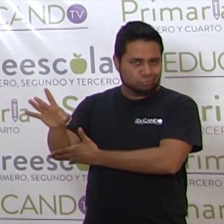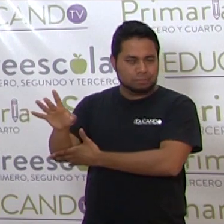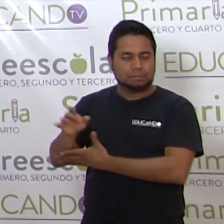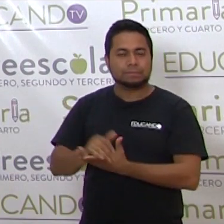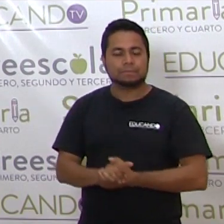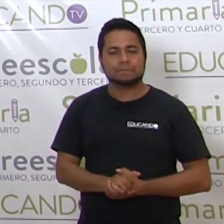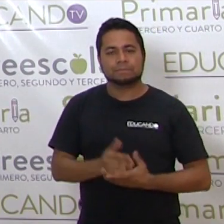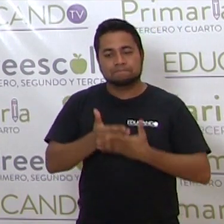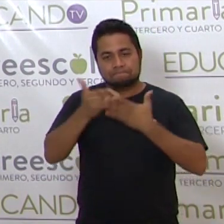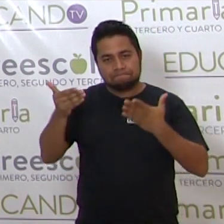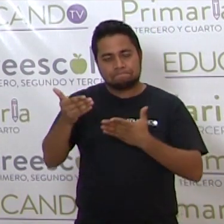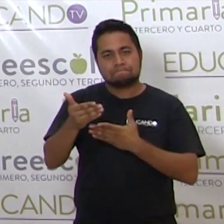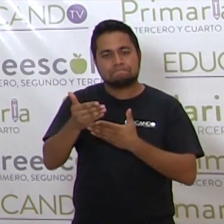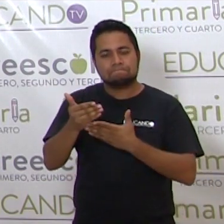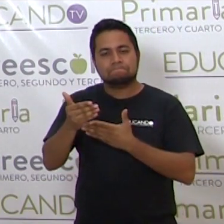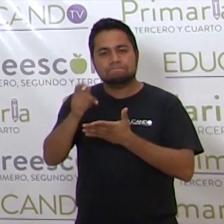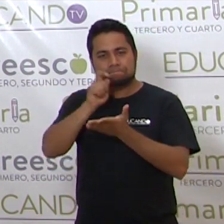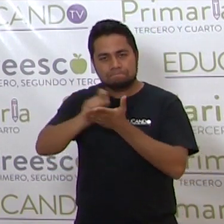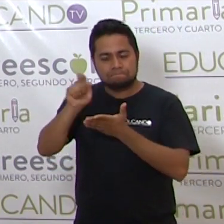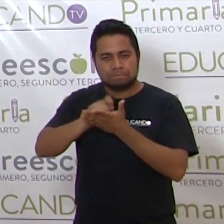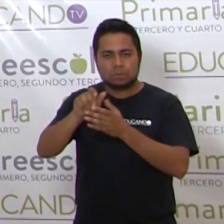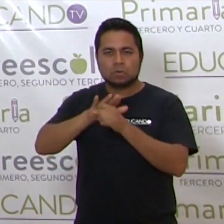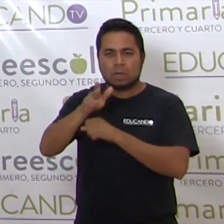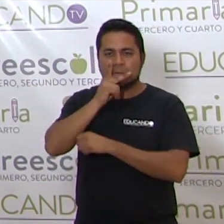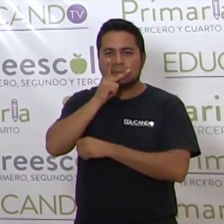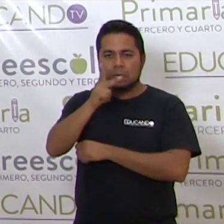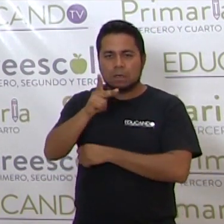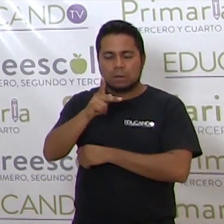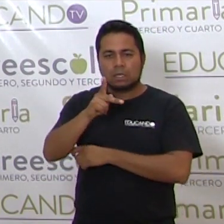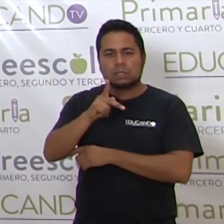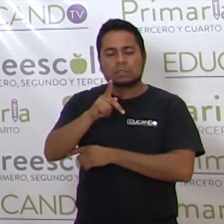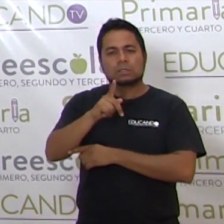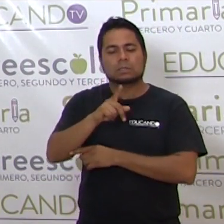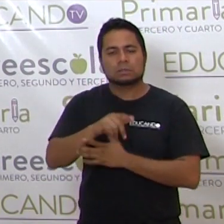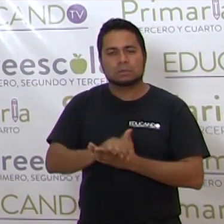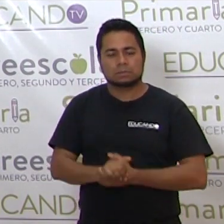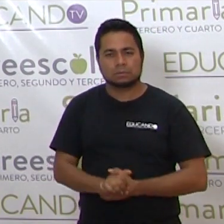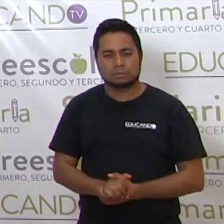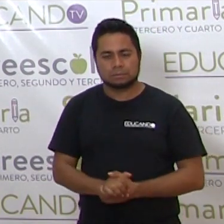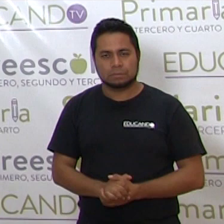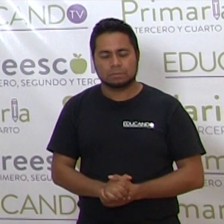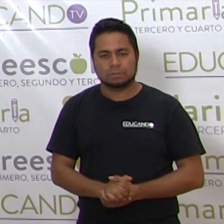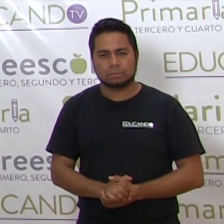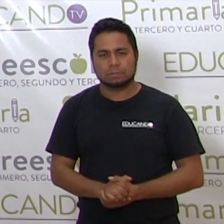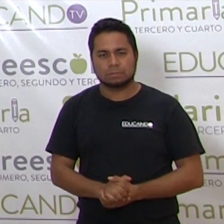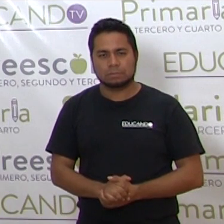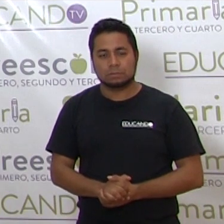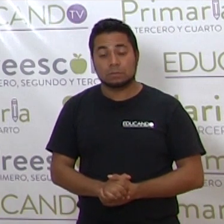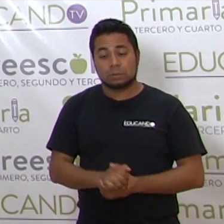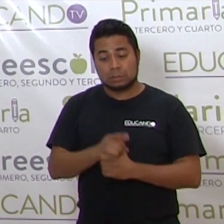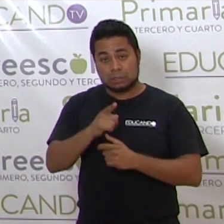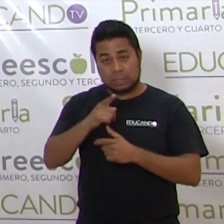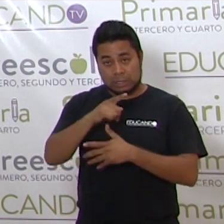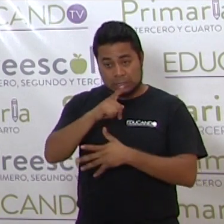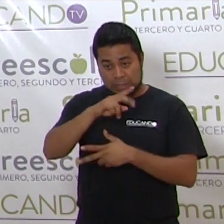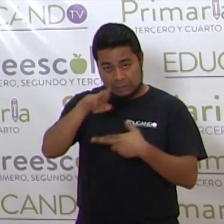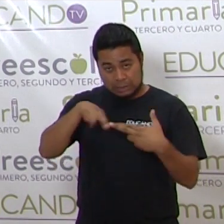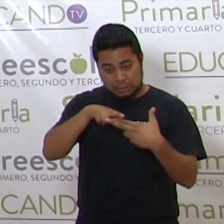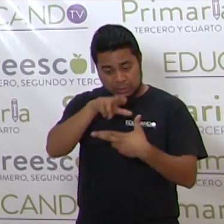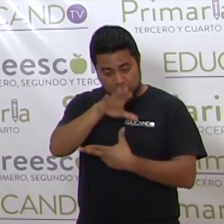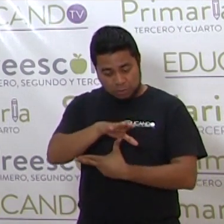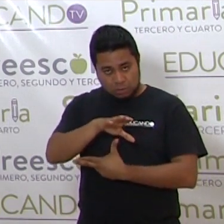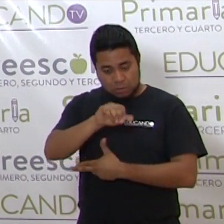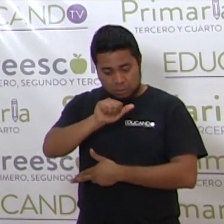y vamos a escribir entonces las palabras en quechua aquí está quechua en esa región andina se